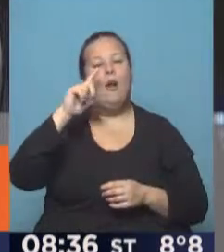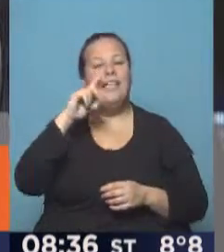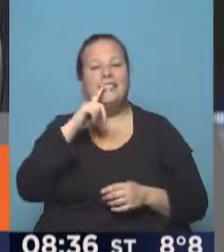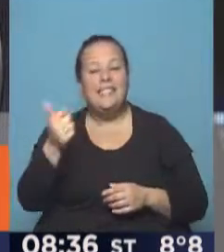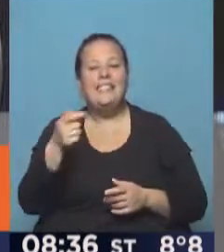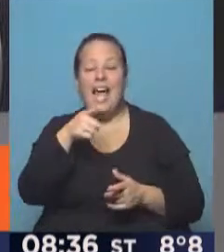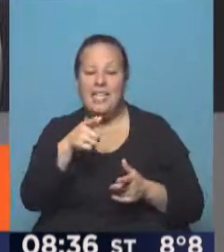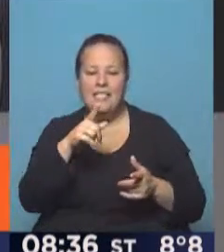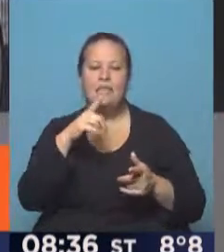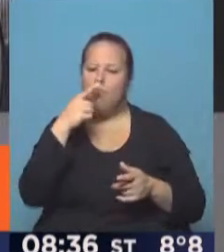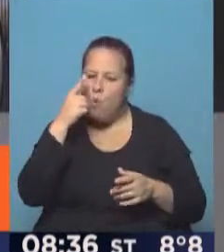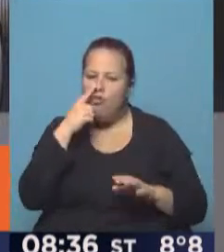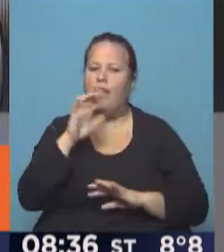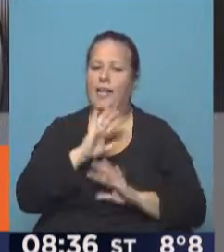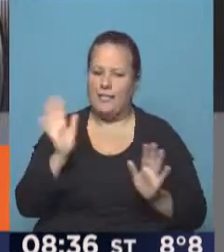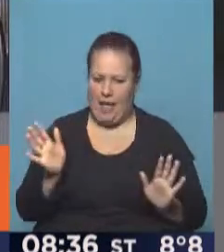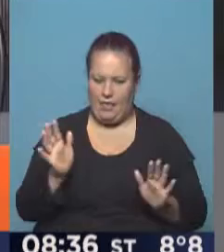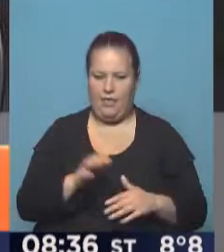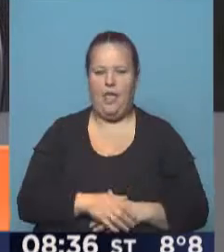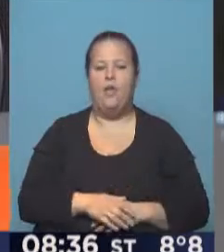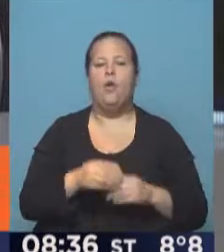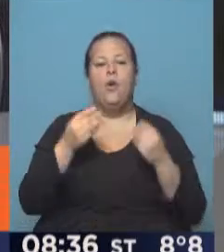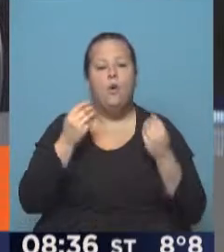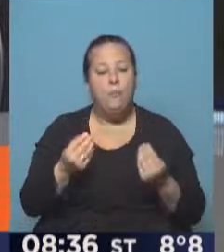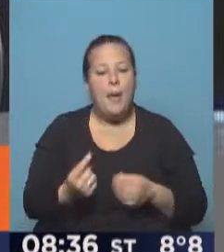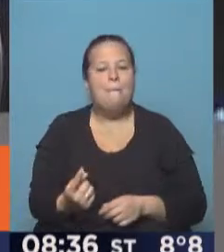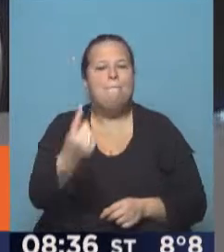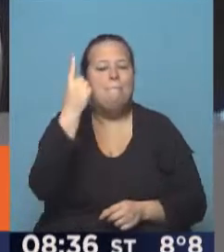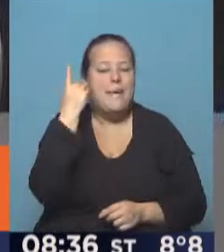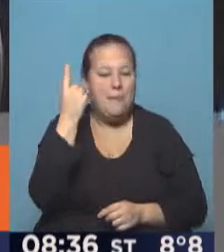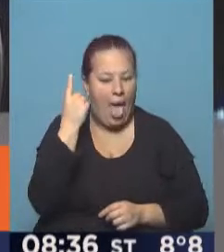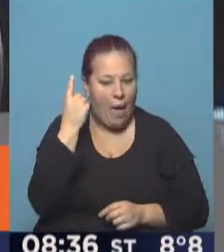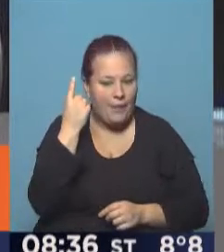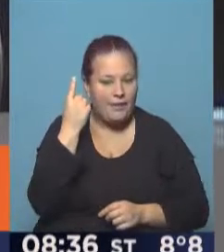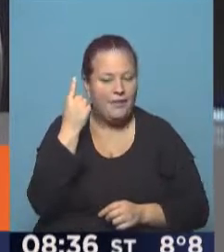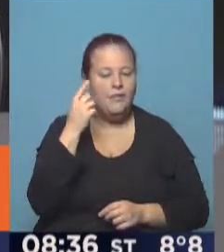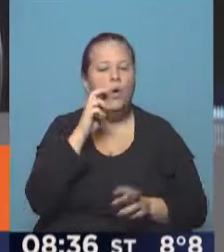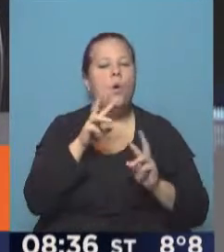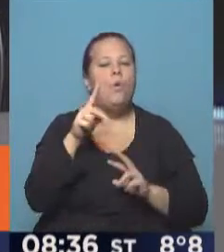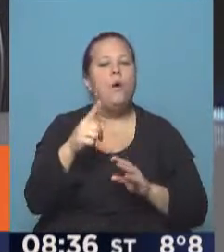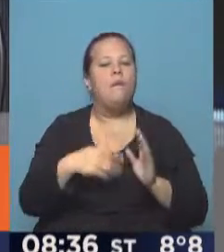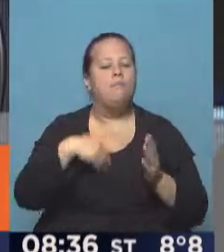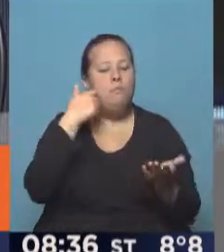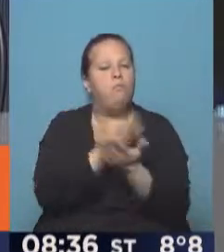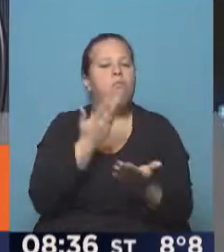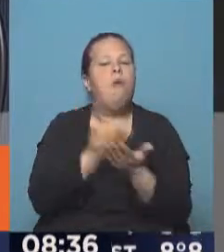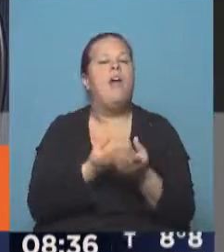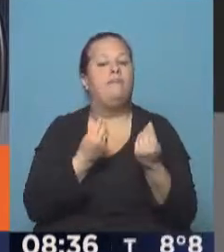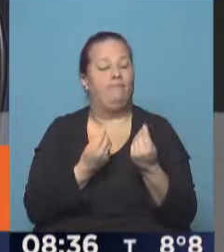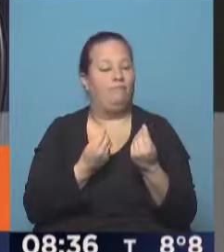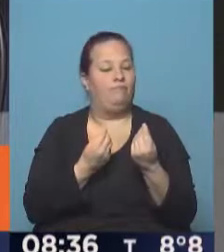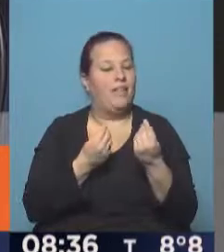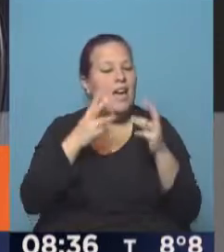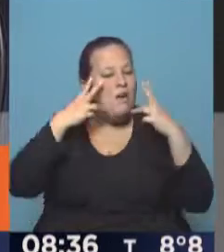dando Policitas es interesantísimo, porque por primera vez se coloca arriba de la mesa una discusión,